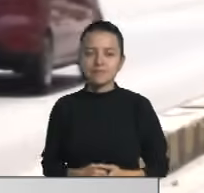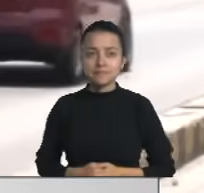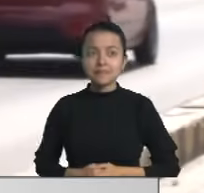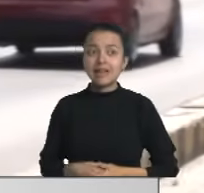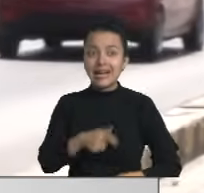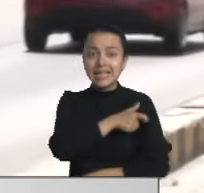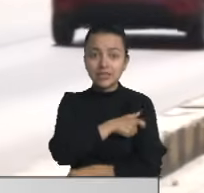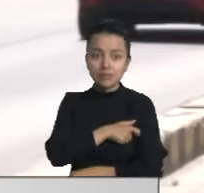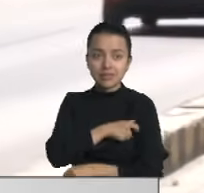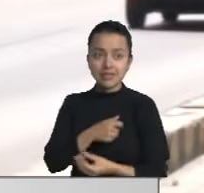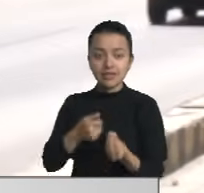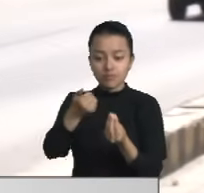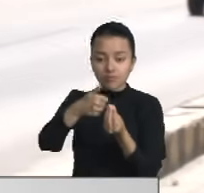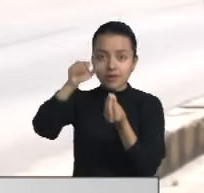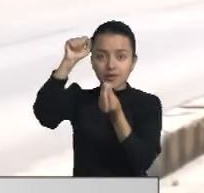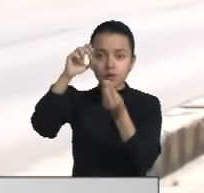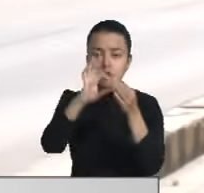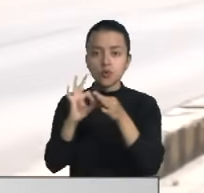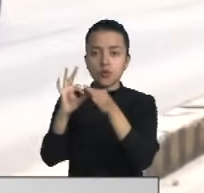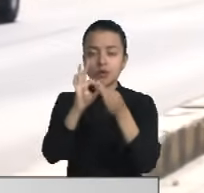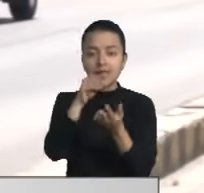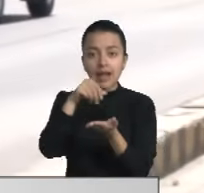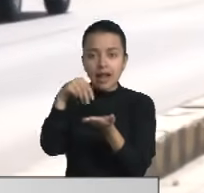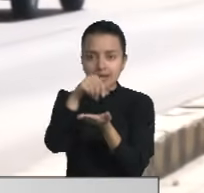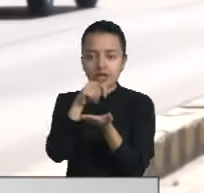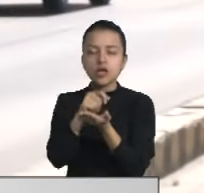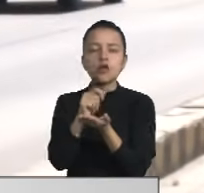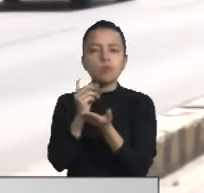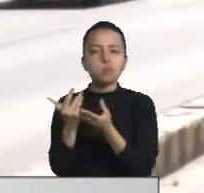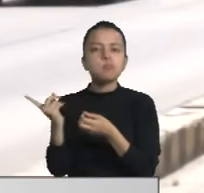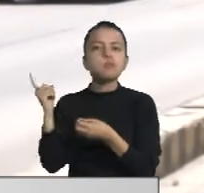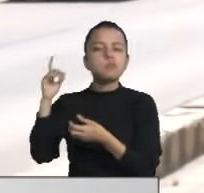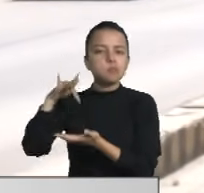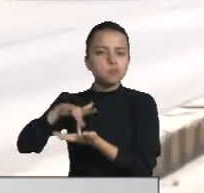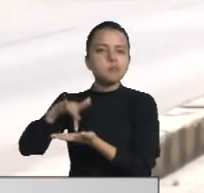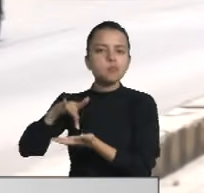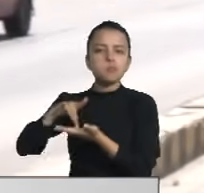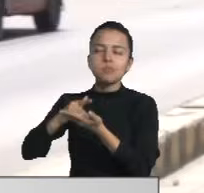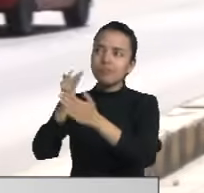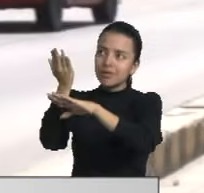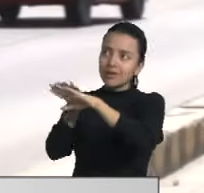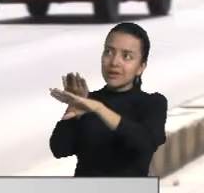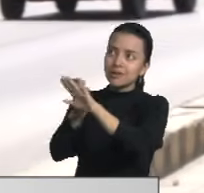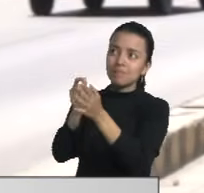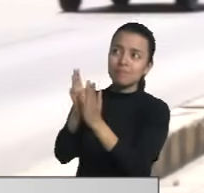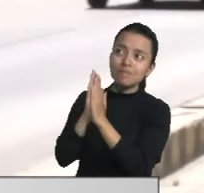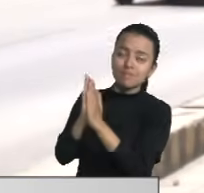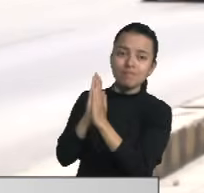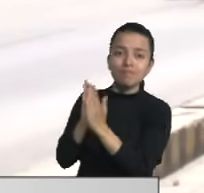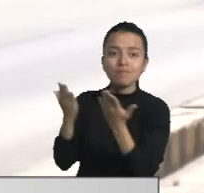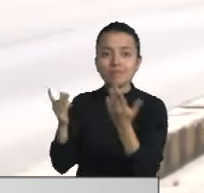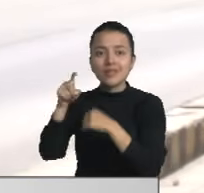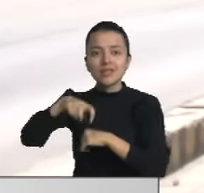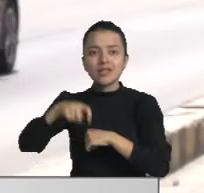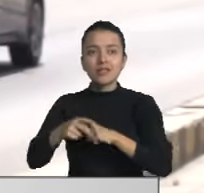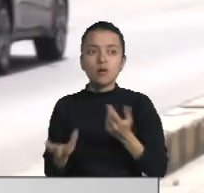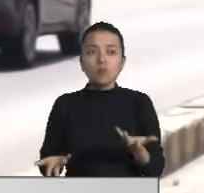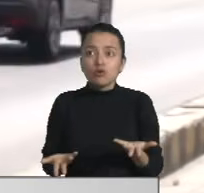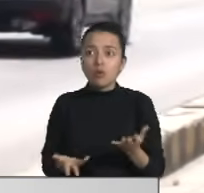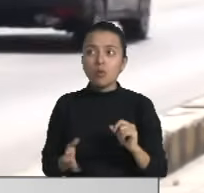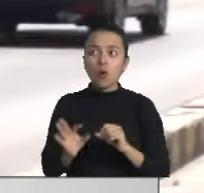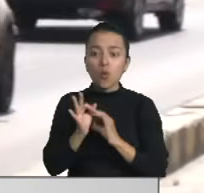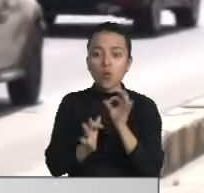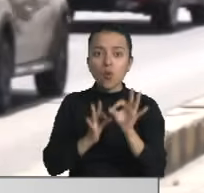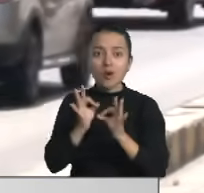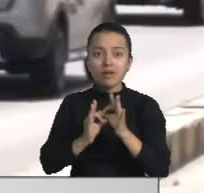Comité Intergremial Unido del Atlántico se integra al clamor nacional. Hay que ahorrar energía. Ellos han dispuesto